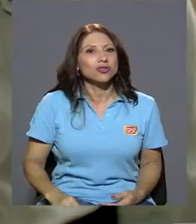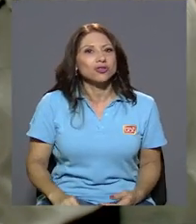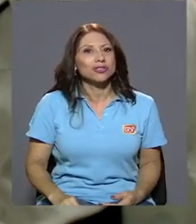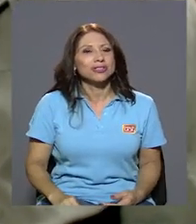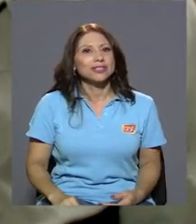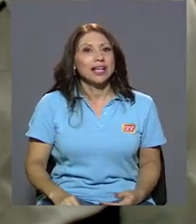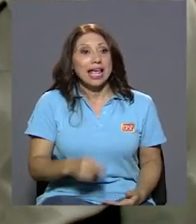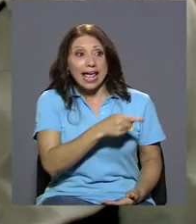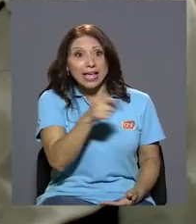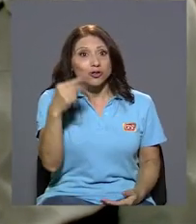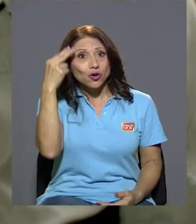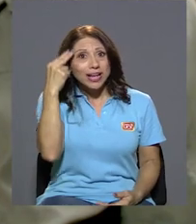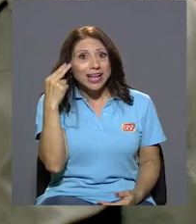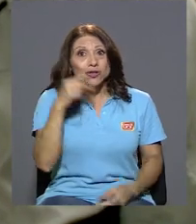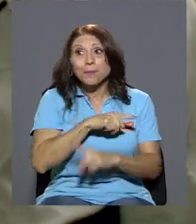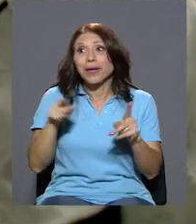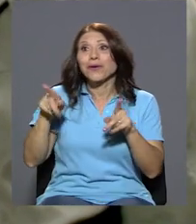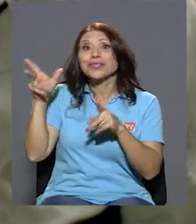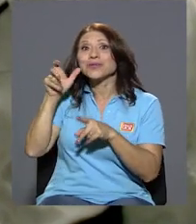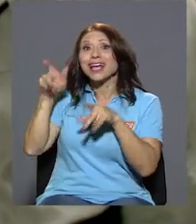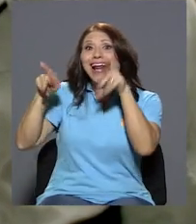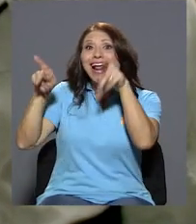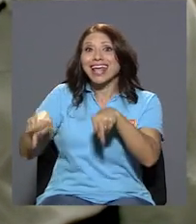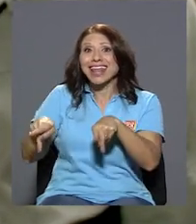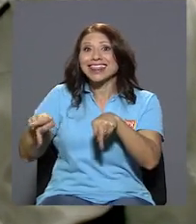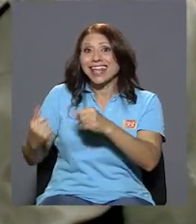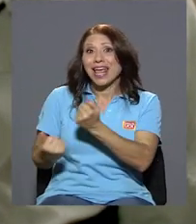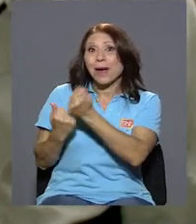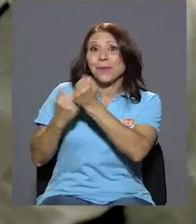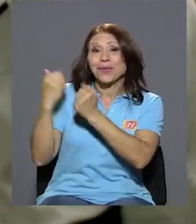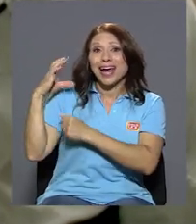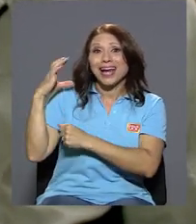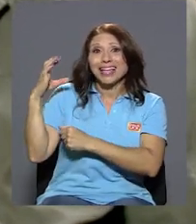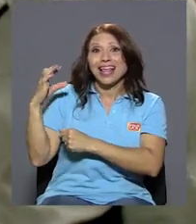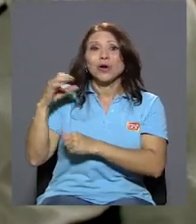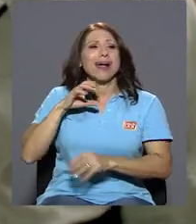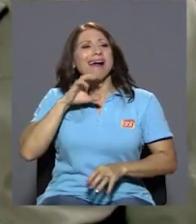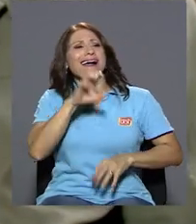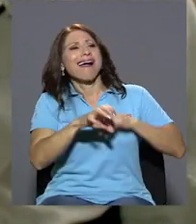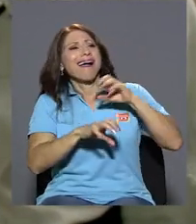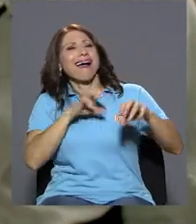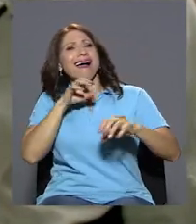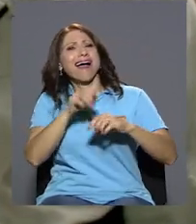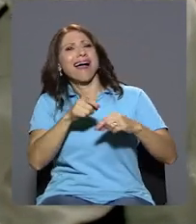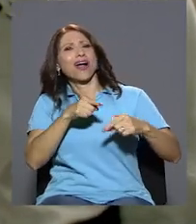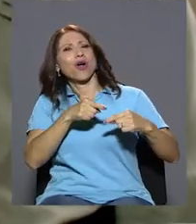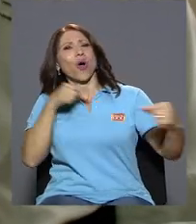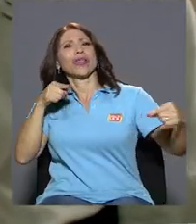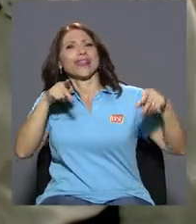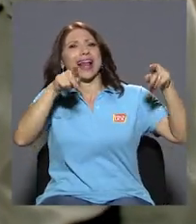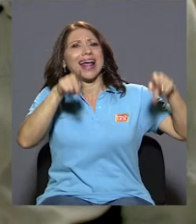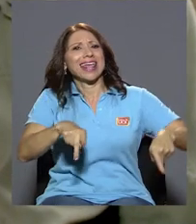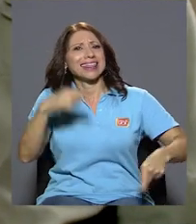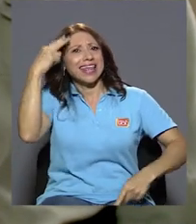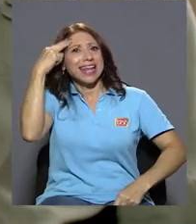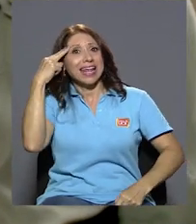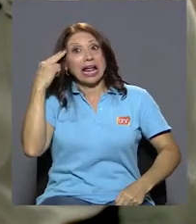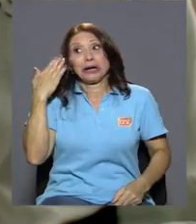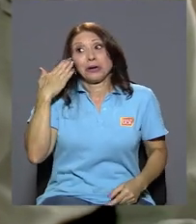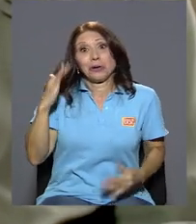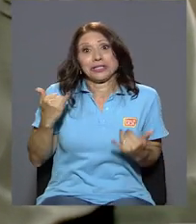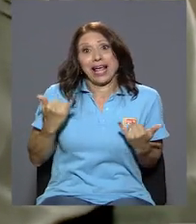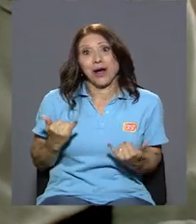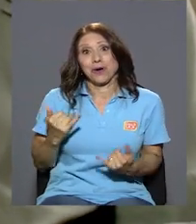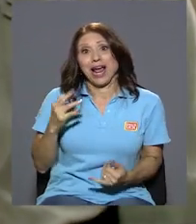escuchar a la afición cartagenera gritando en contra de la gente negra o sea bueno no sé cómo le va a ir a one